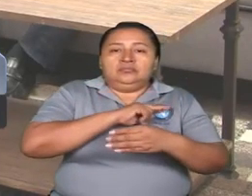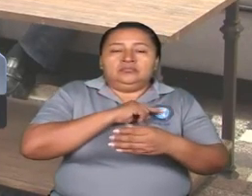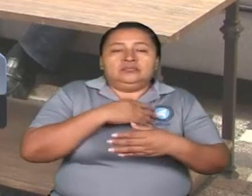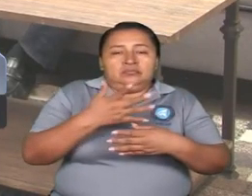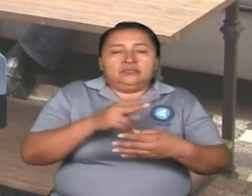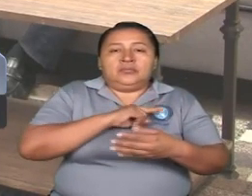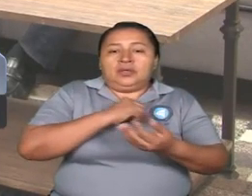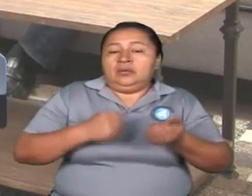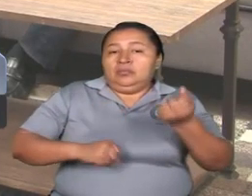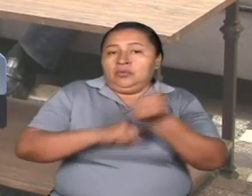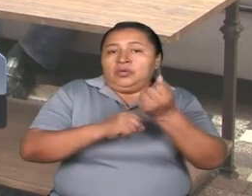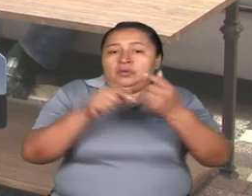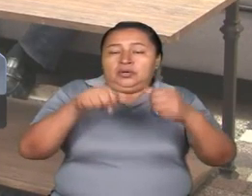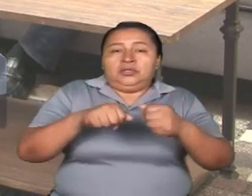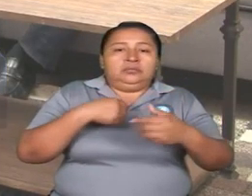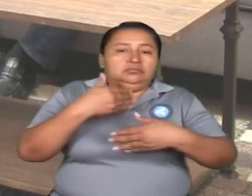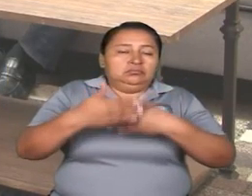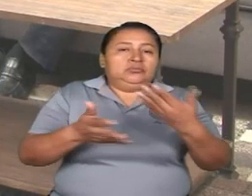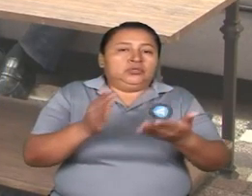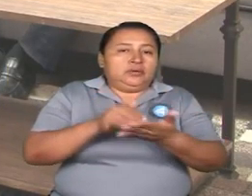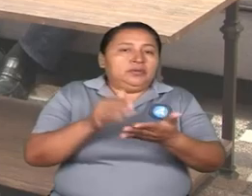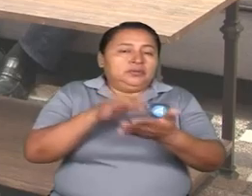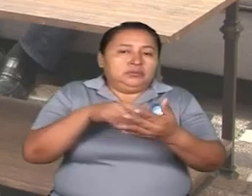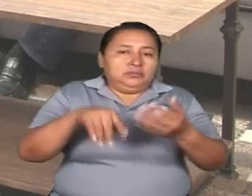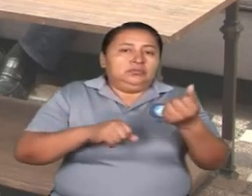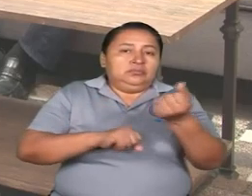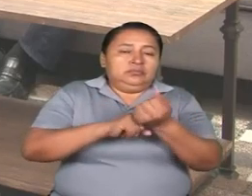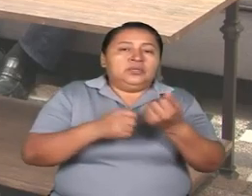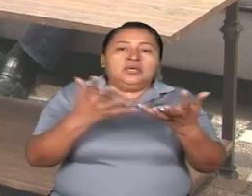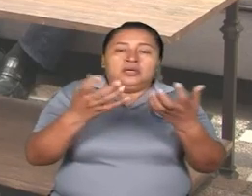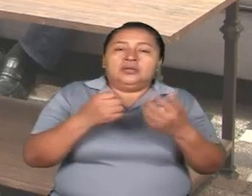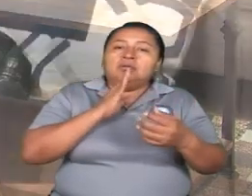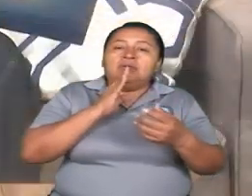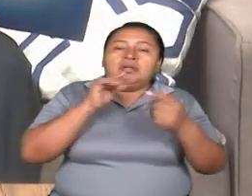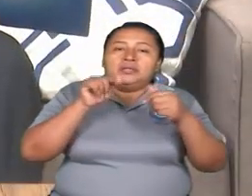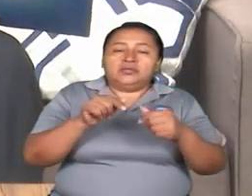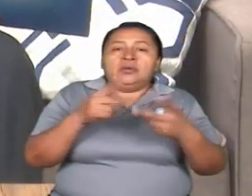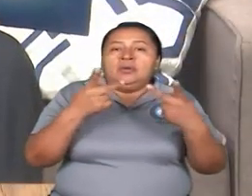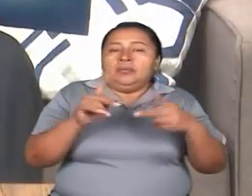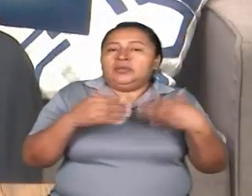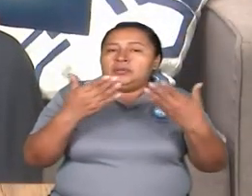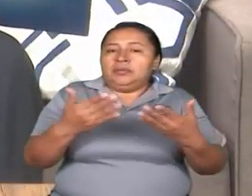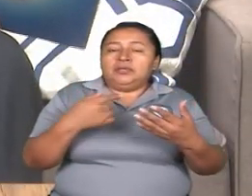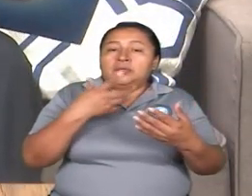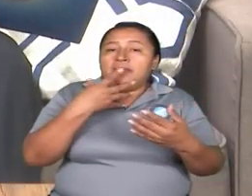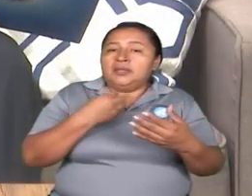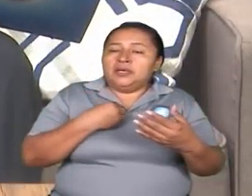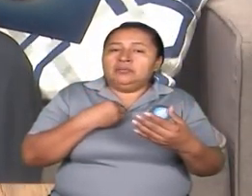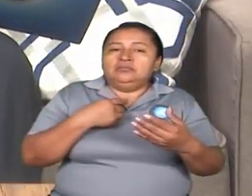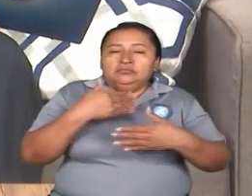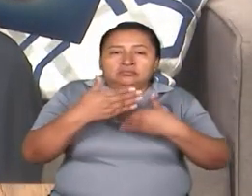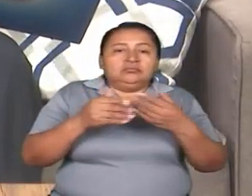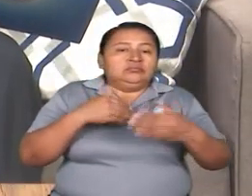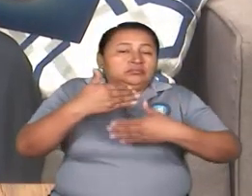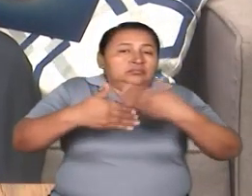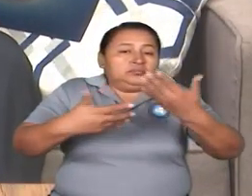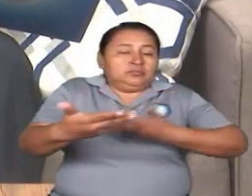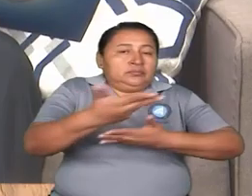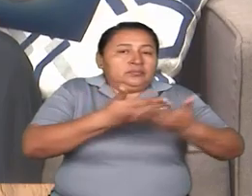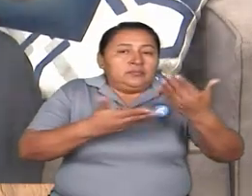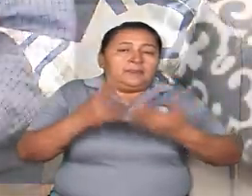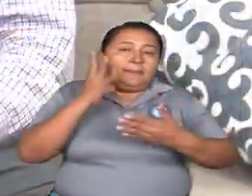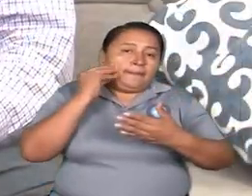que han apoyado en repetidas ocasiones. Quisiera que nos hablara de eso y también que nos planteara, a partir de ese proceso de intercambio en el